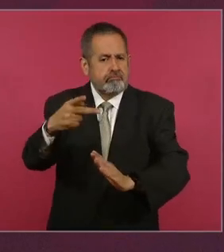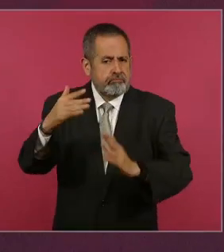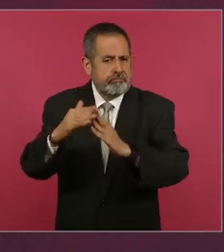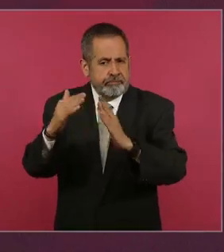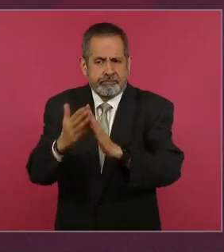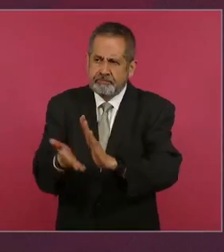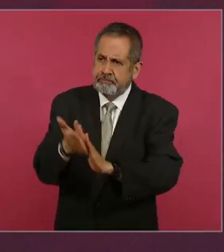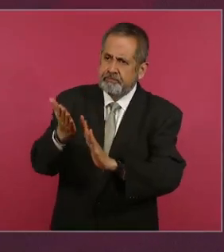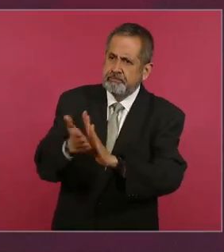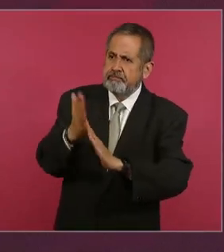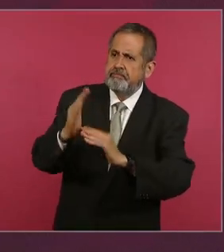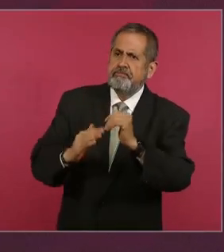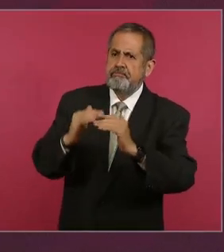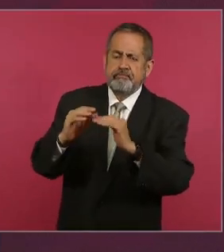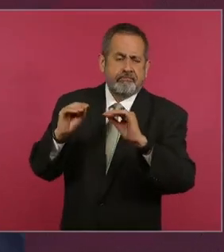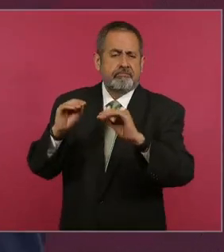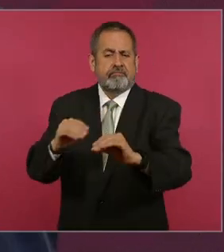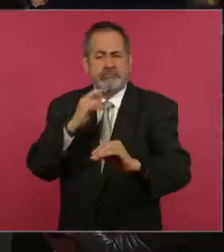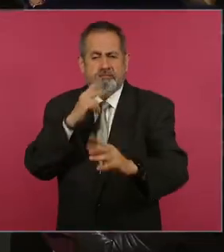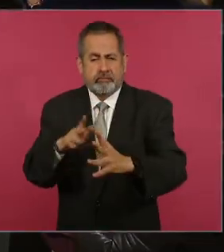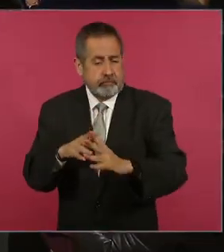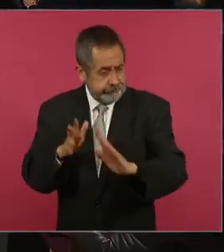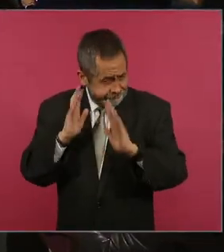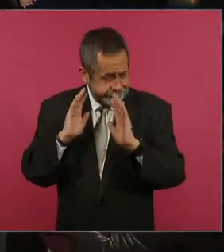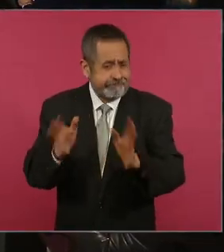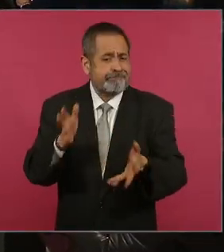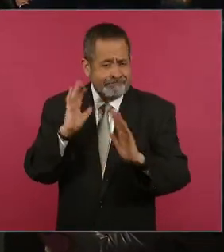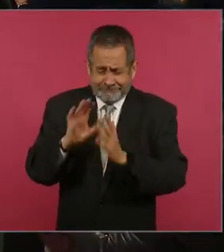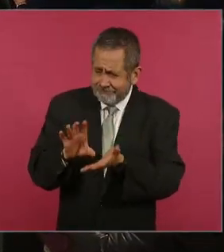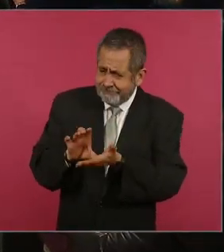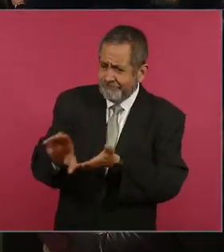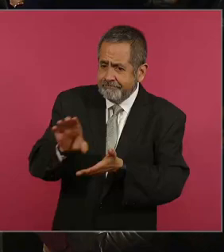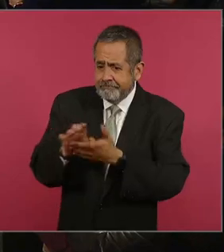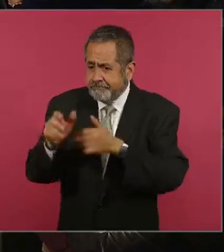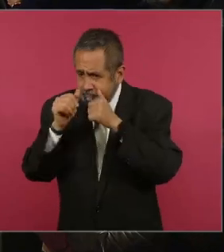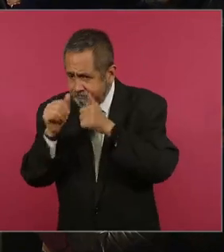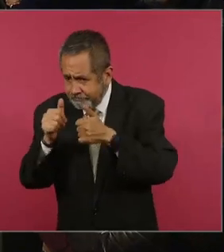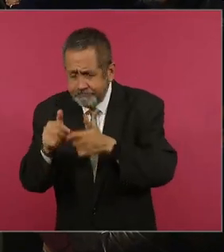viviendas, que ya están recibiendo,